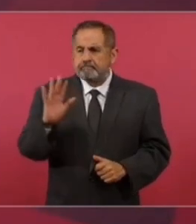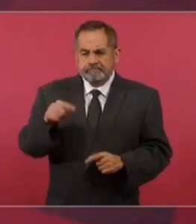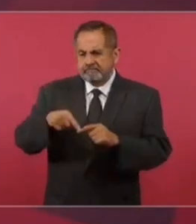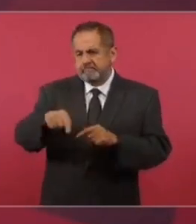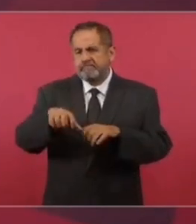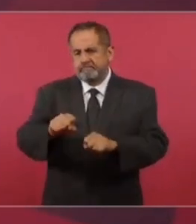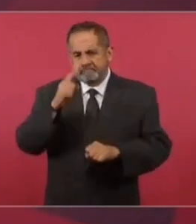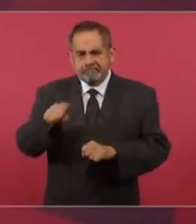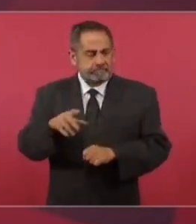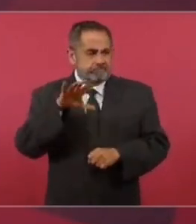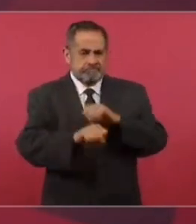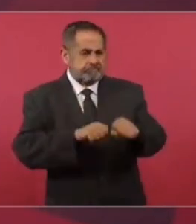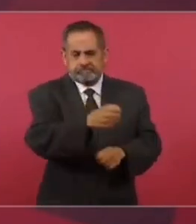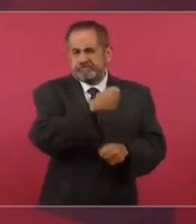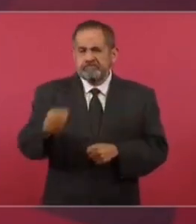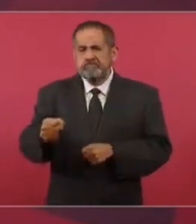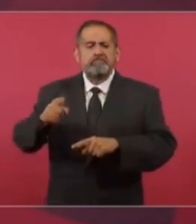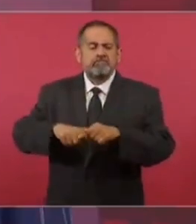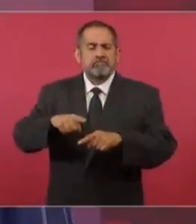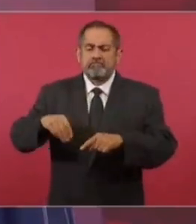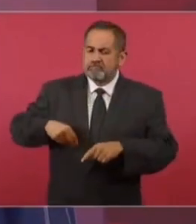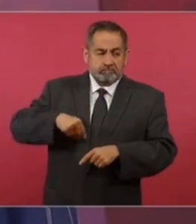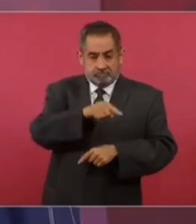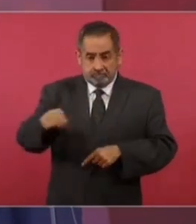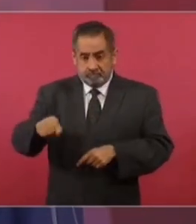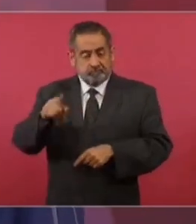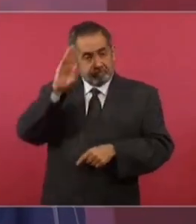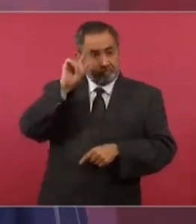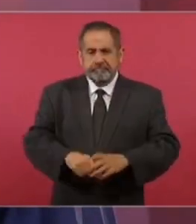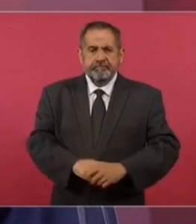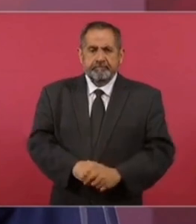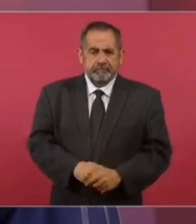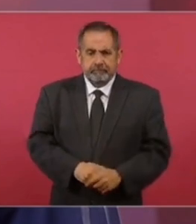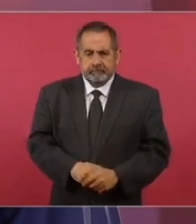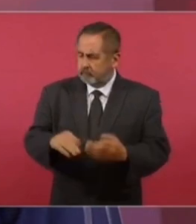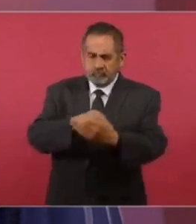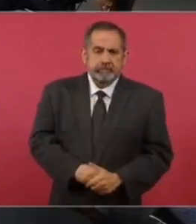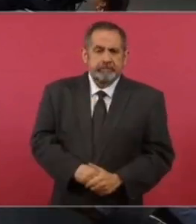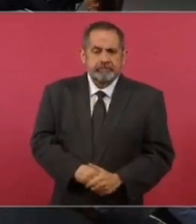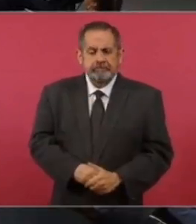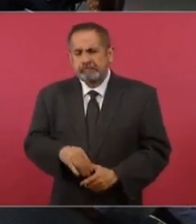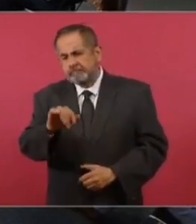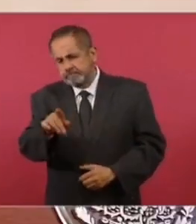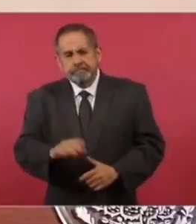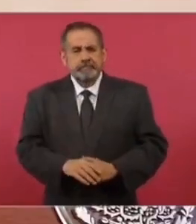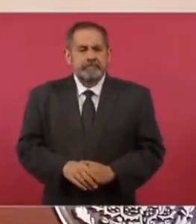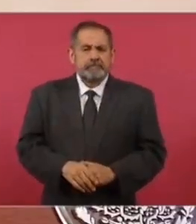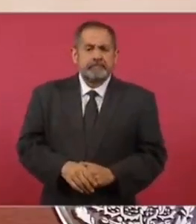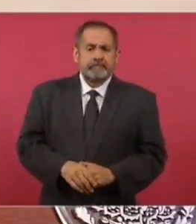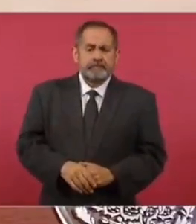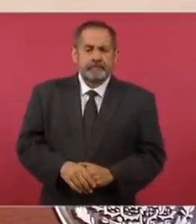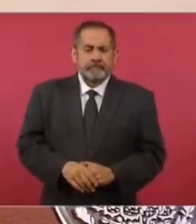punto de ponerse a disposición los responsables de las autoridades competentes, todos los que participaron. Antes,